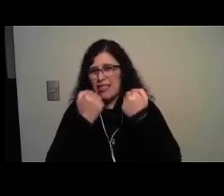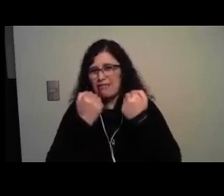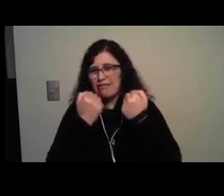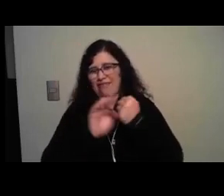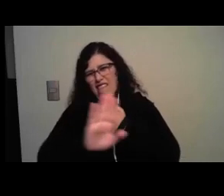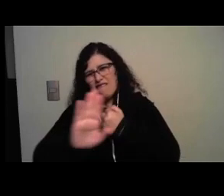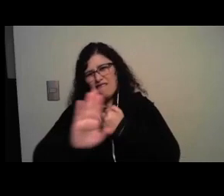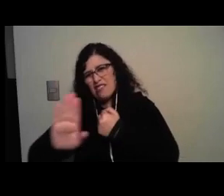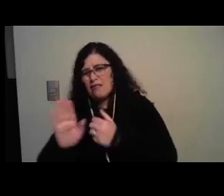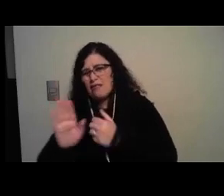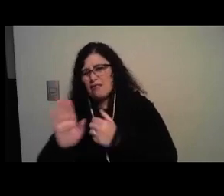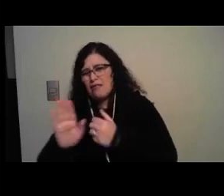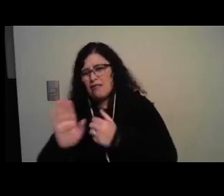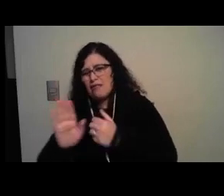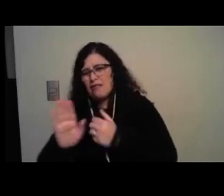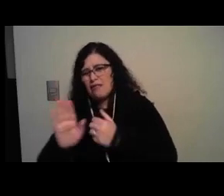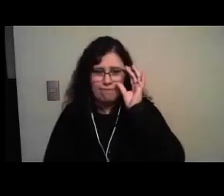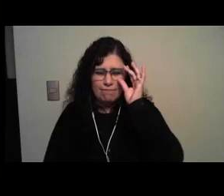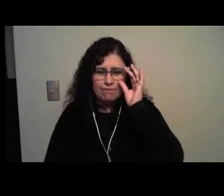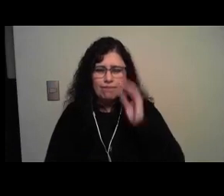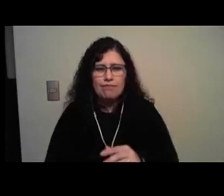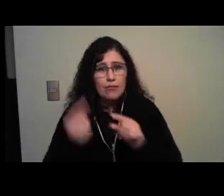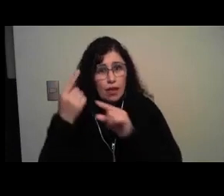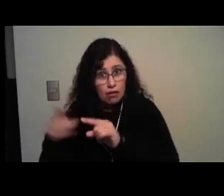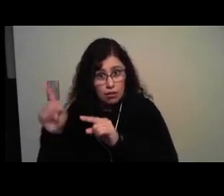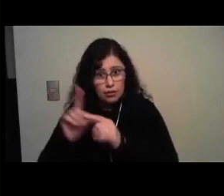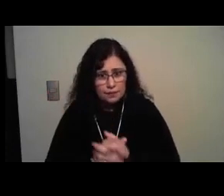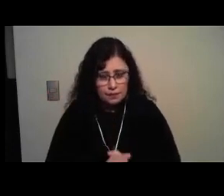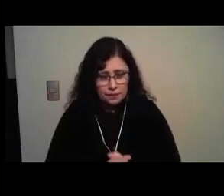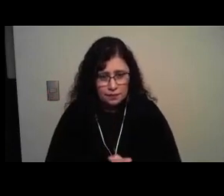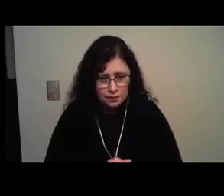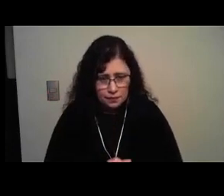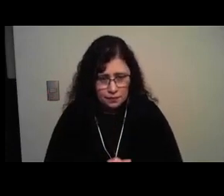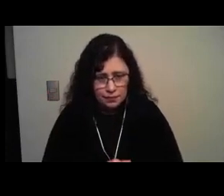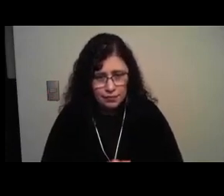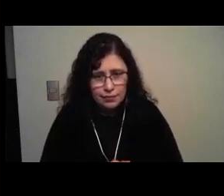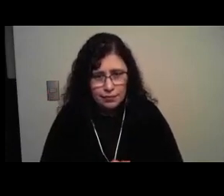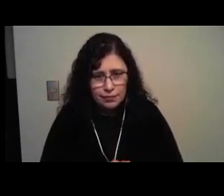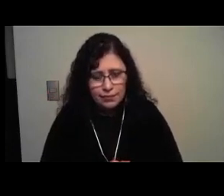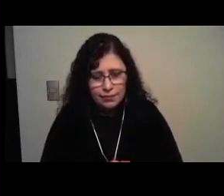Otras actuaciones para girar pacientes, ¿ya?